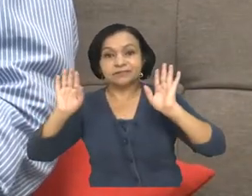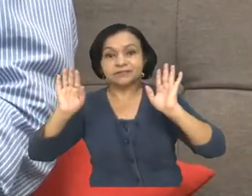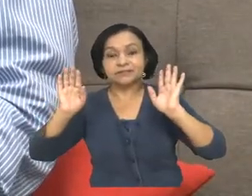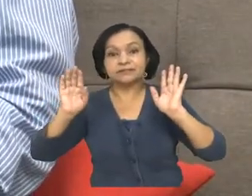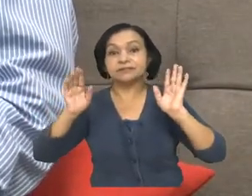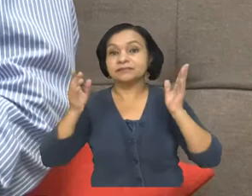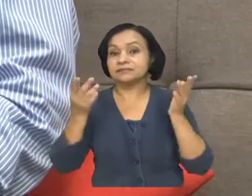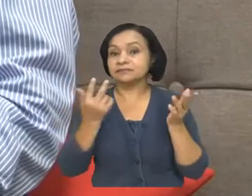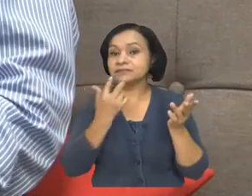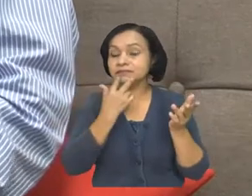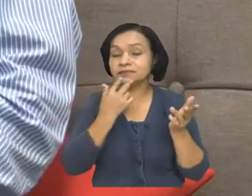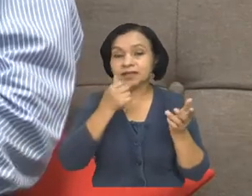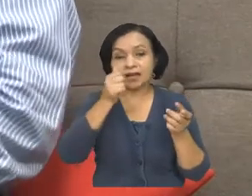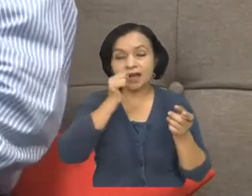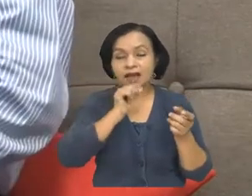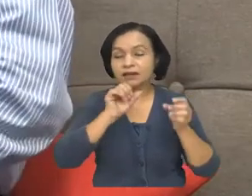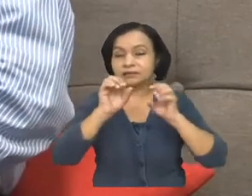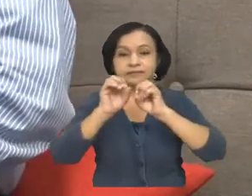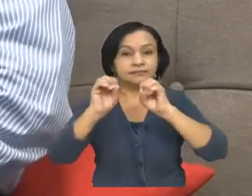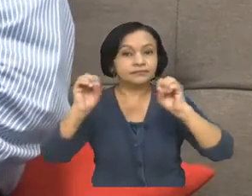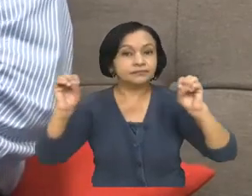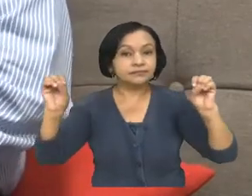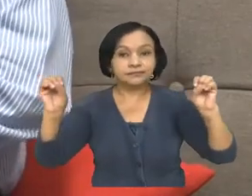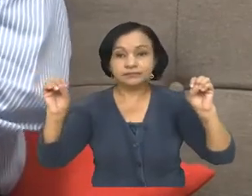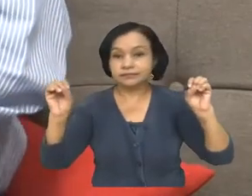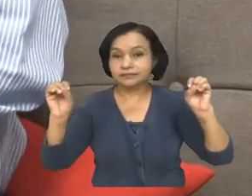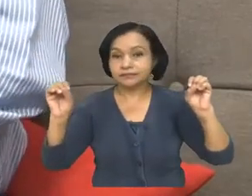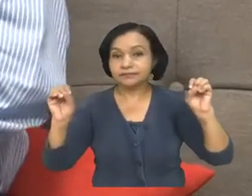ahí no llevábamos agua, no llevábamos nada, porque